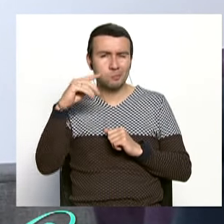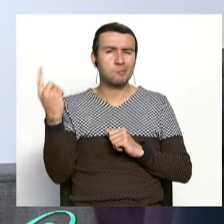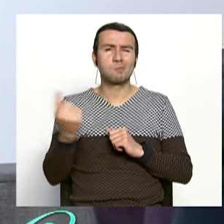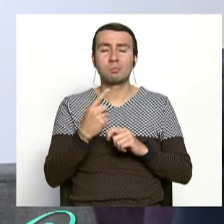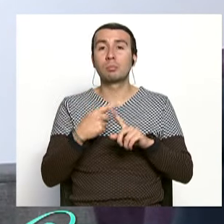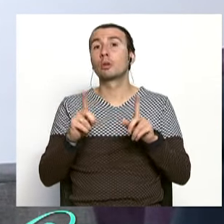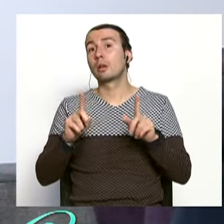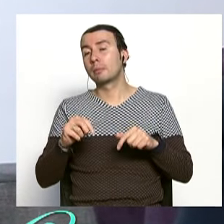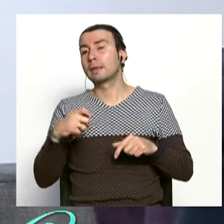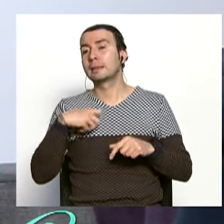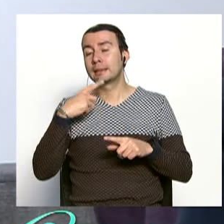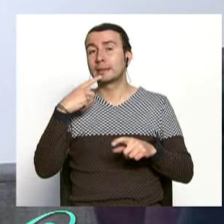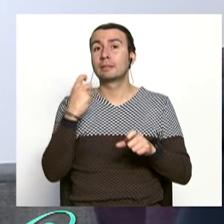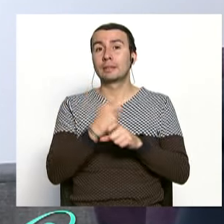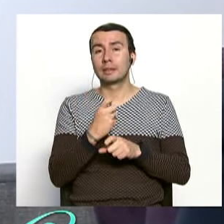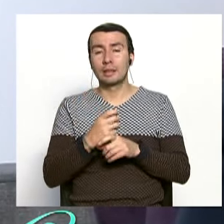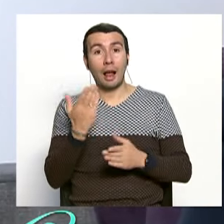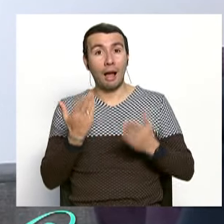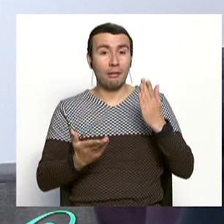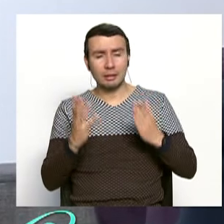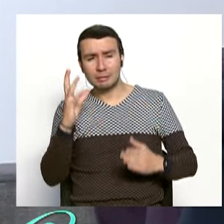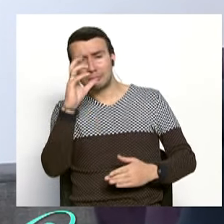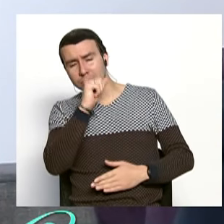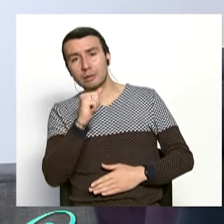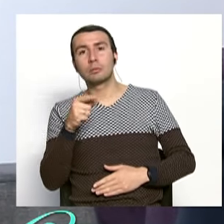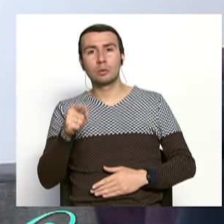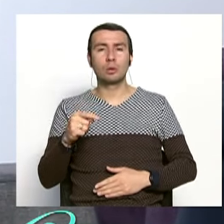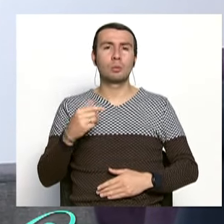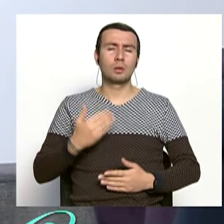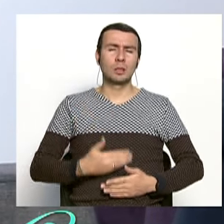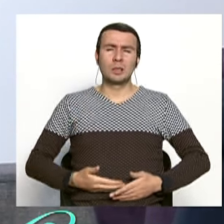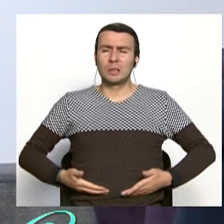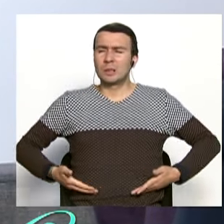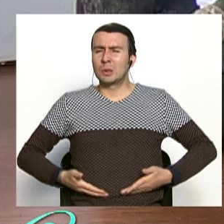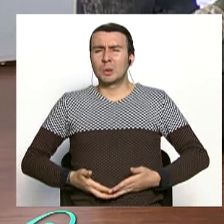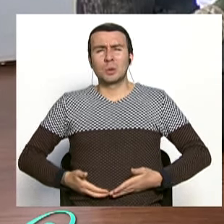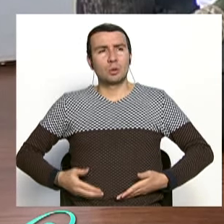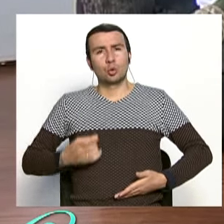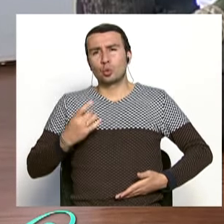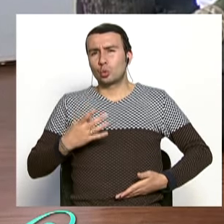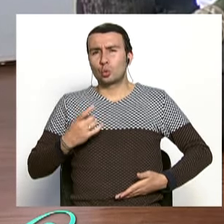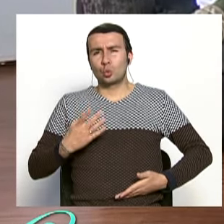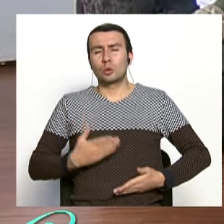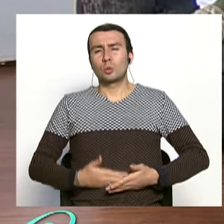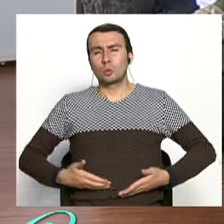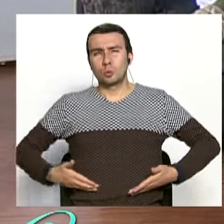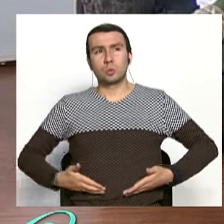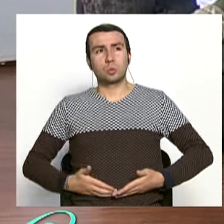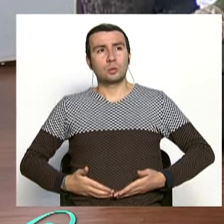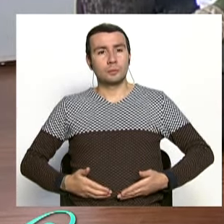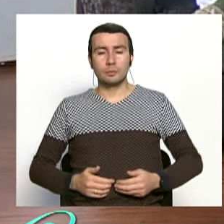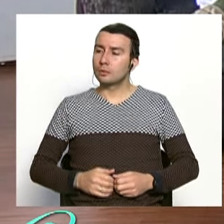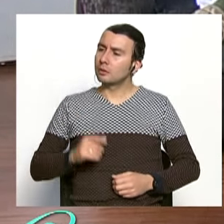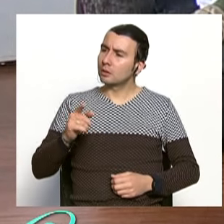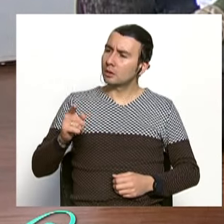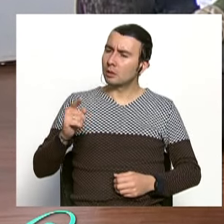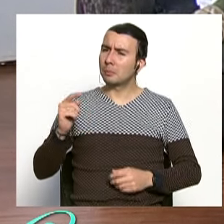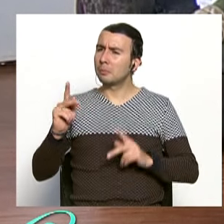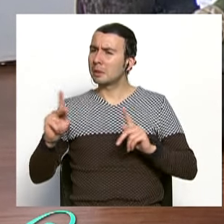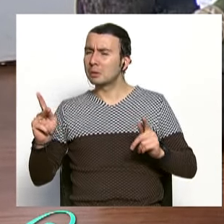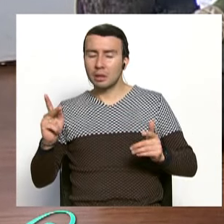difícil y tan pobremente diagnosticado como es el dolor pelvico crónico las personas consultan por qué Doctor José